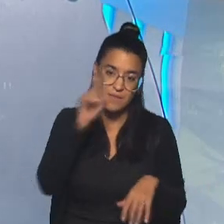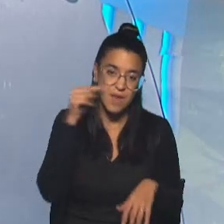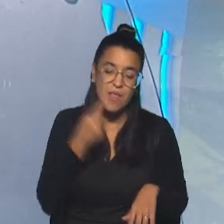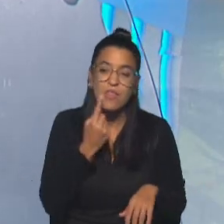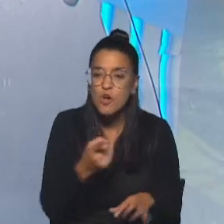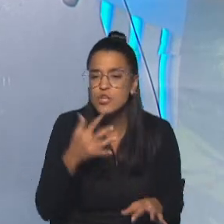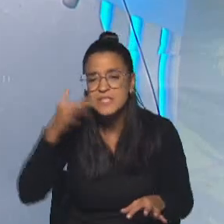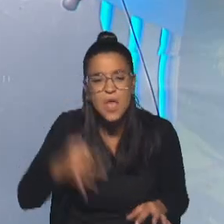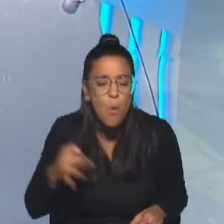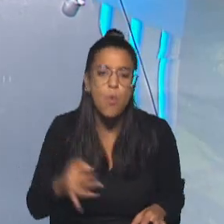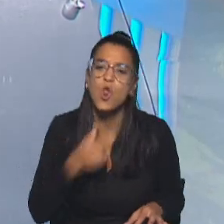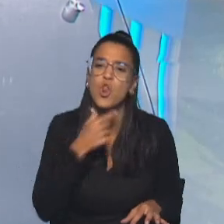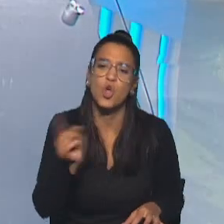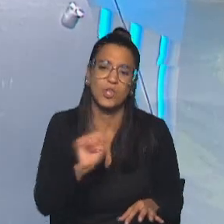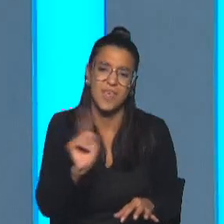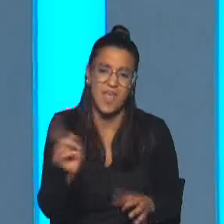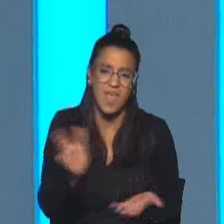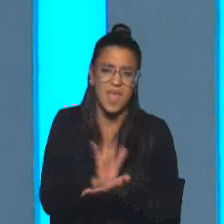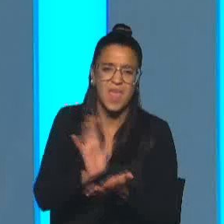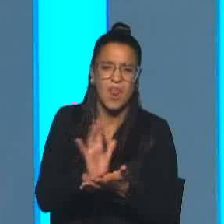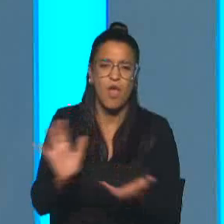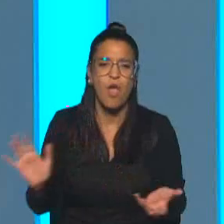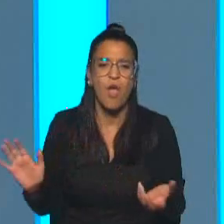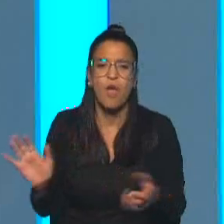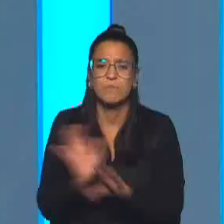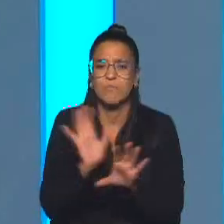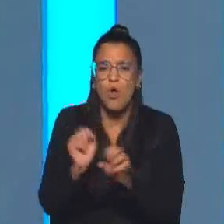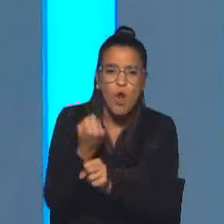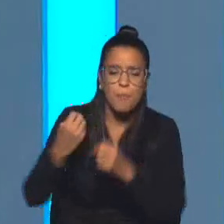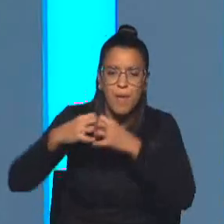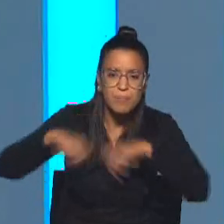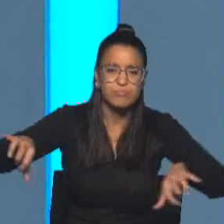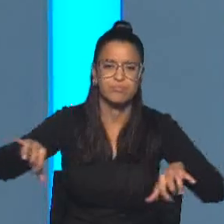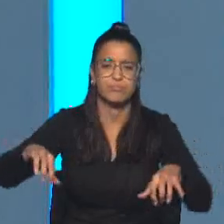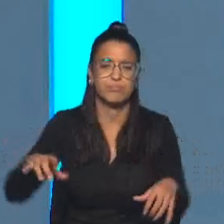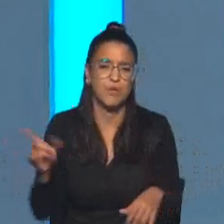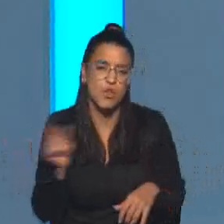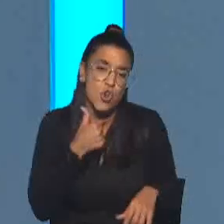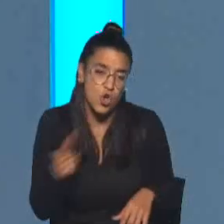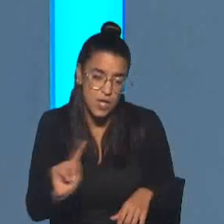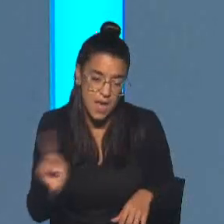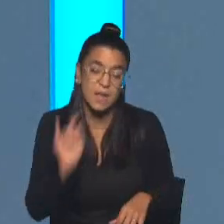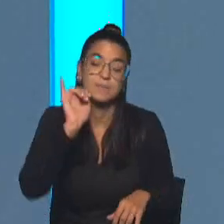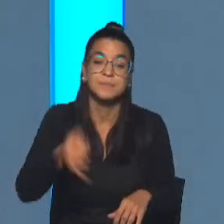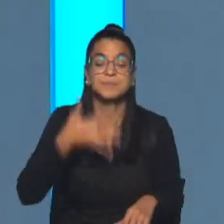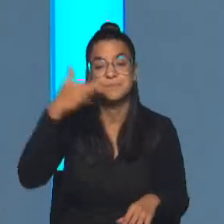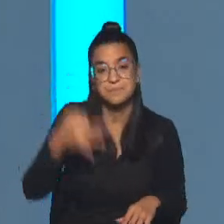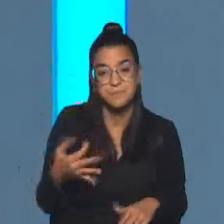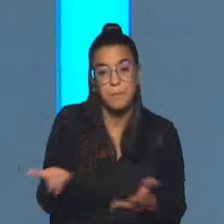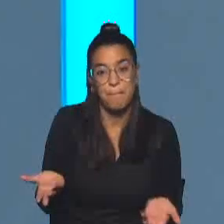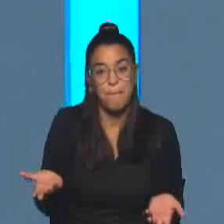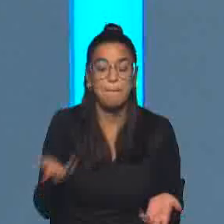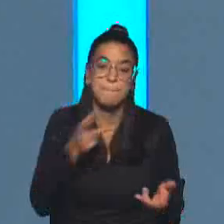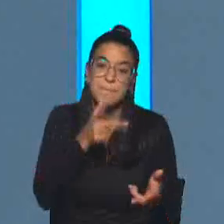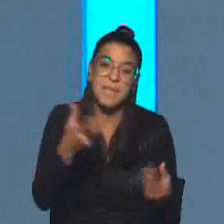está seguro que no quiere nadie romper todo en el sentido de romper la coalición oficialista. Sí es cierto que